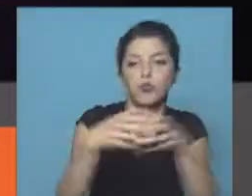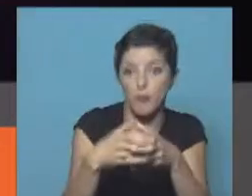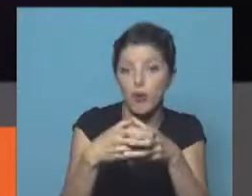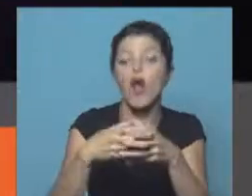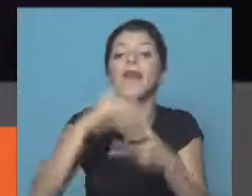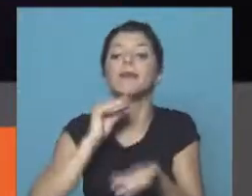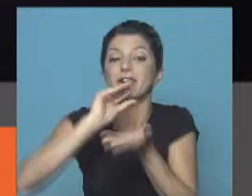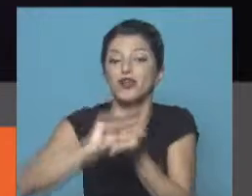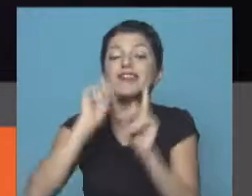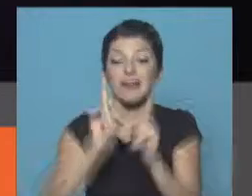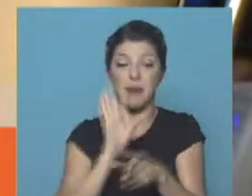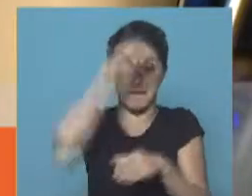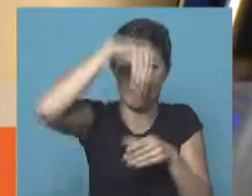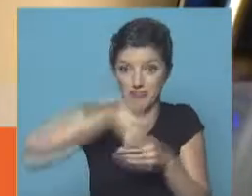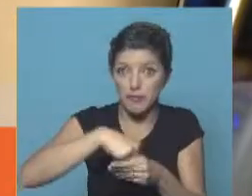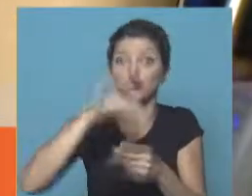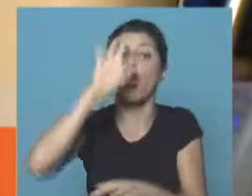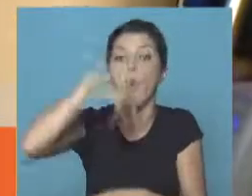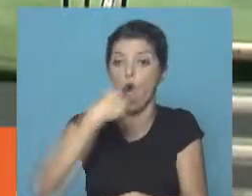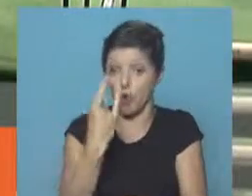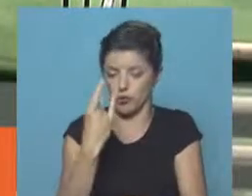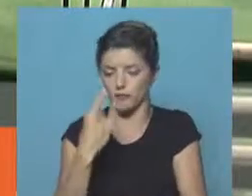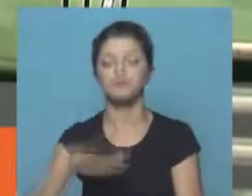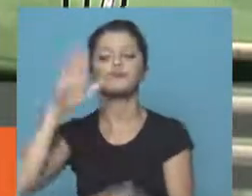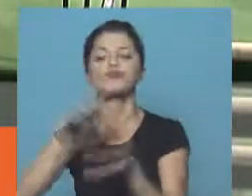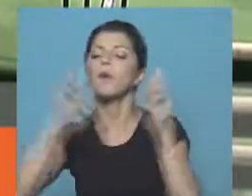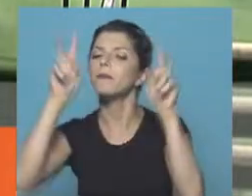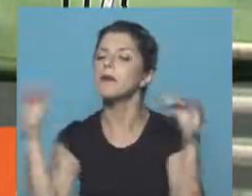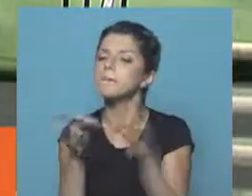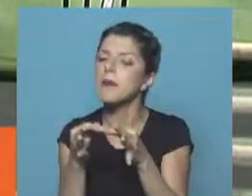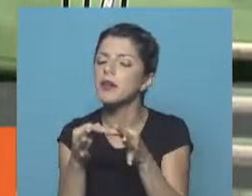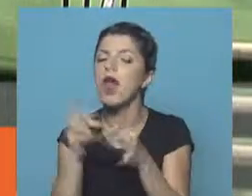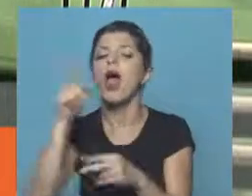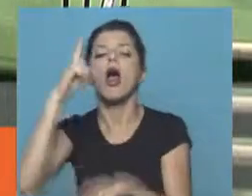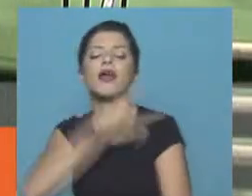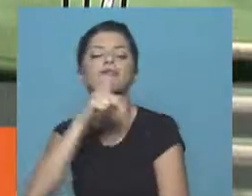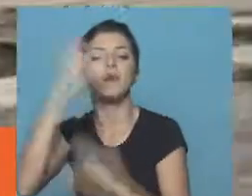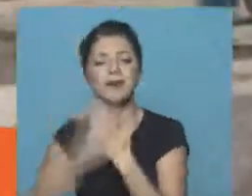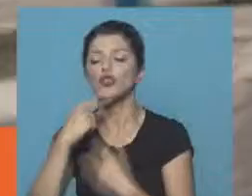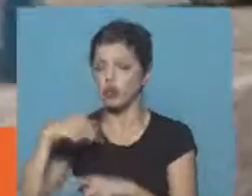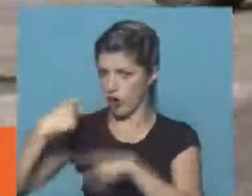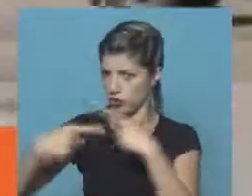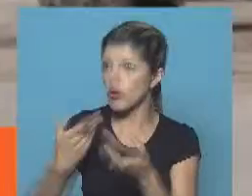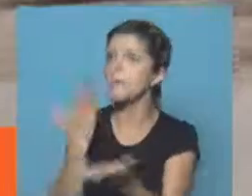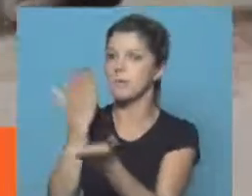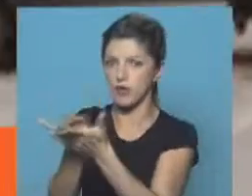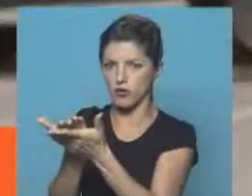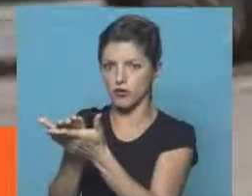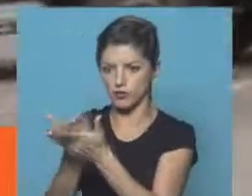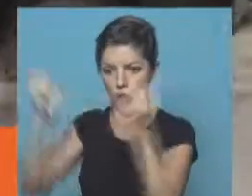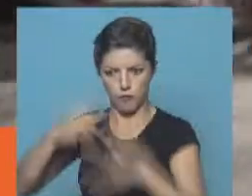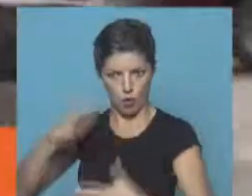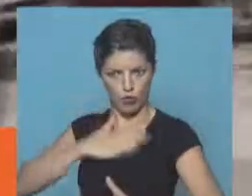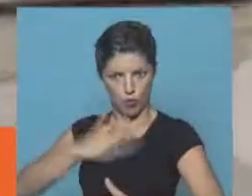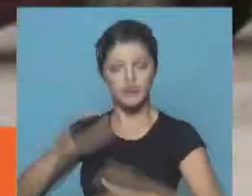ONU. Con respecto a la cuestión Malvinas, Marcos Peñas garantizó que se mantendrá en alto el reclamo por la soberanía de las islas a partir de la nueva